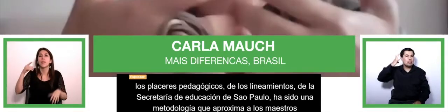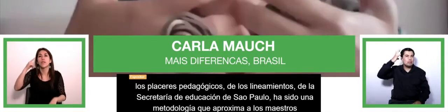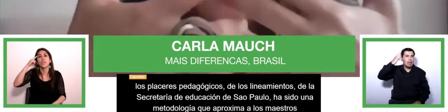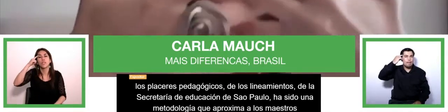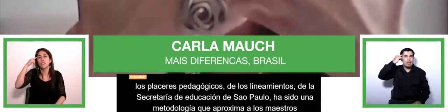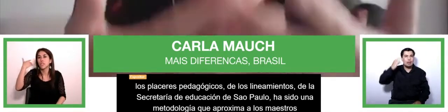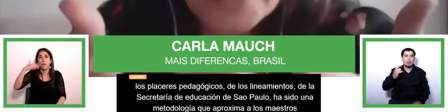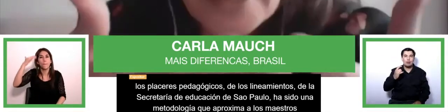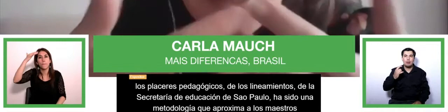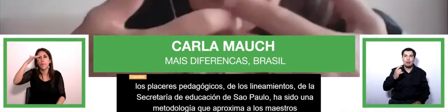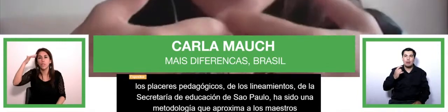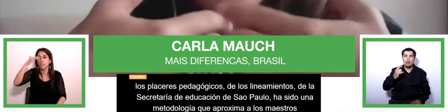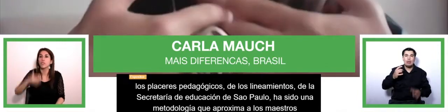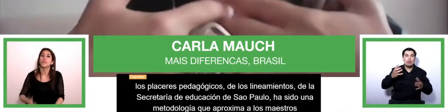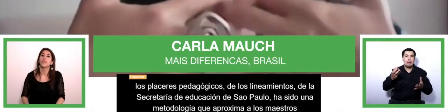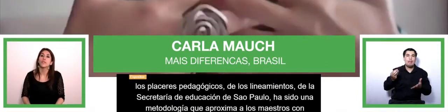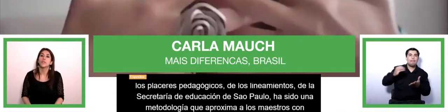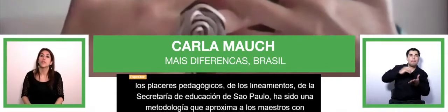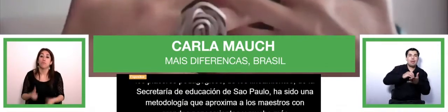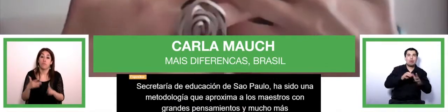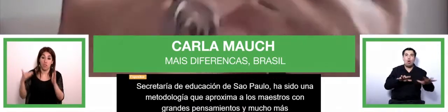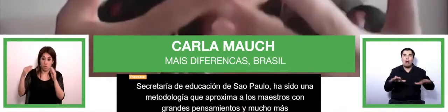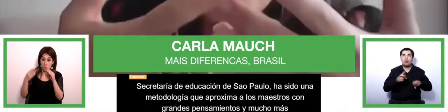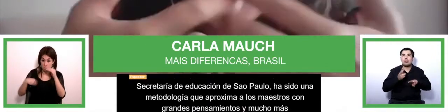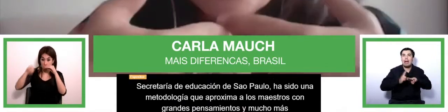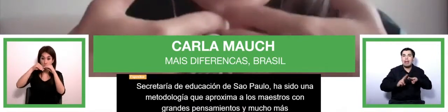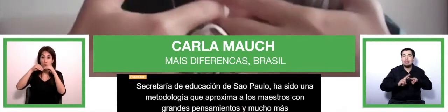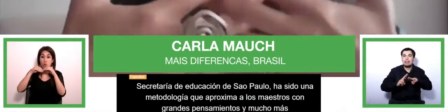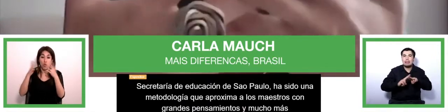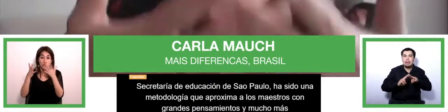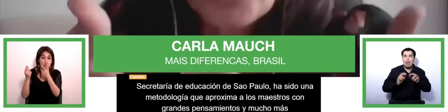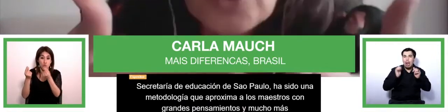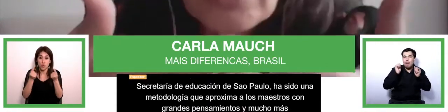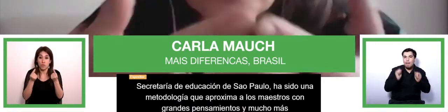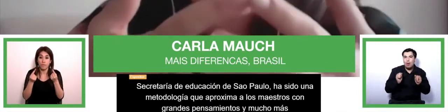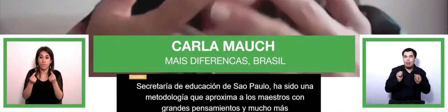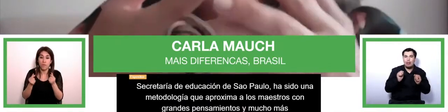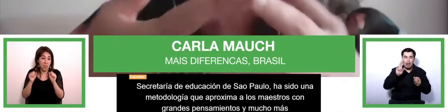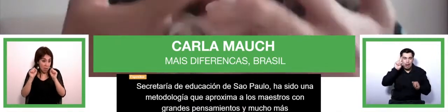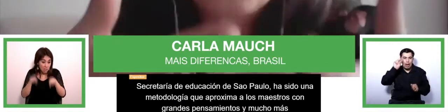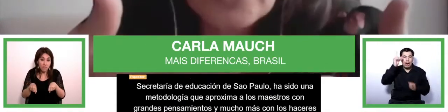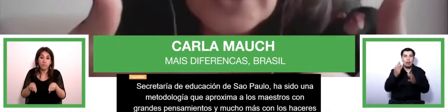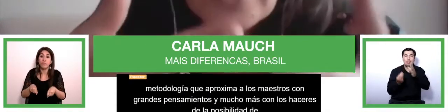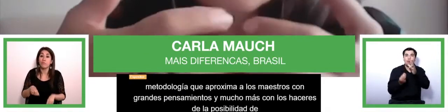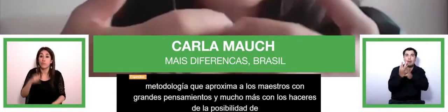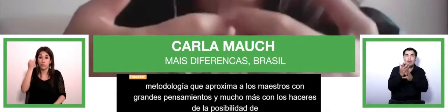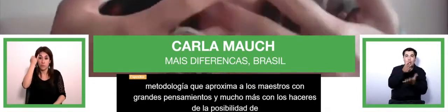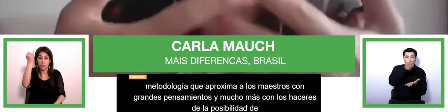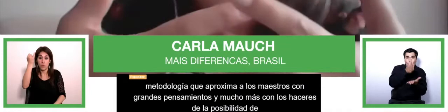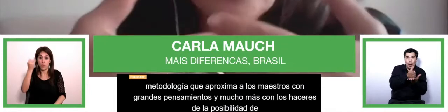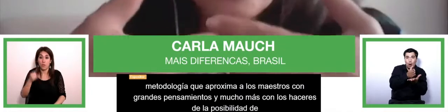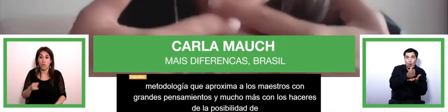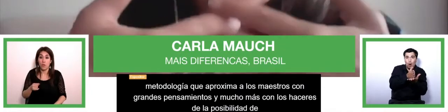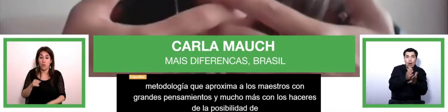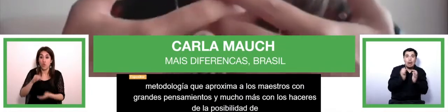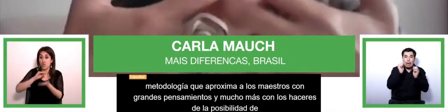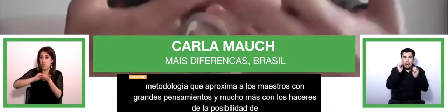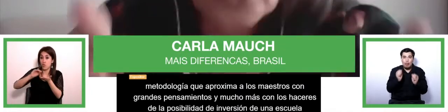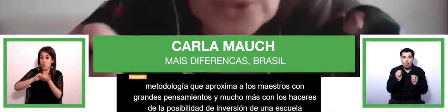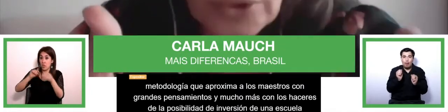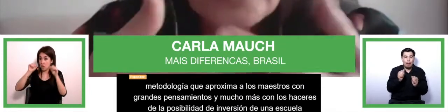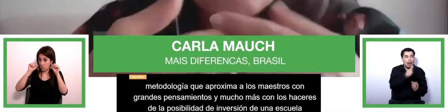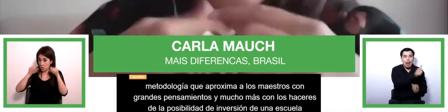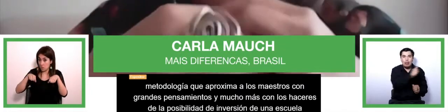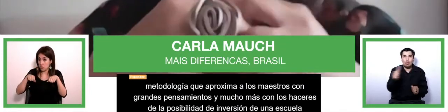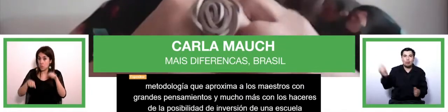con los haceres y la posibilidad de invención de una escuela que pueda acoger